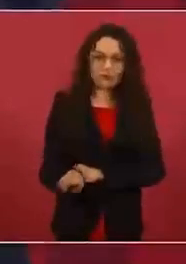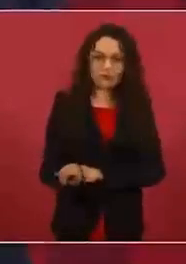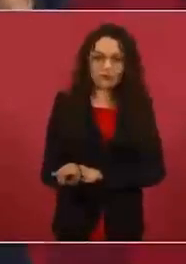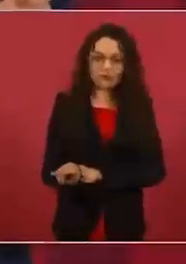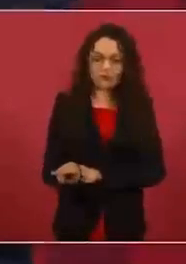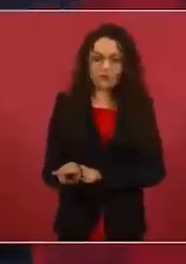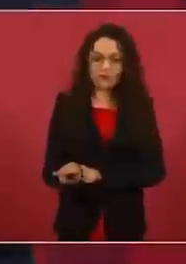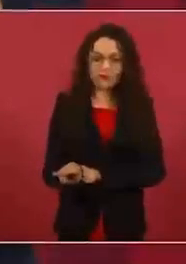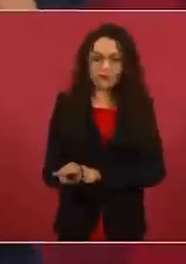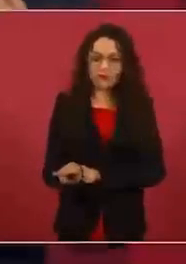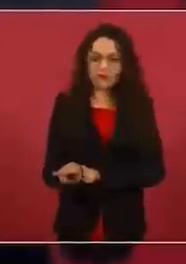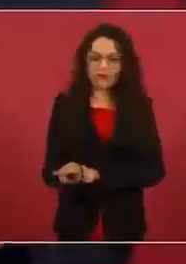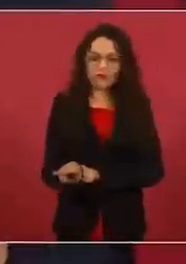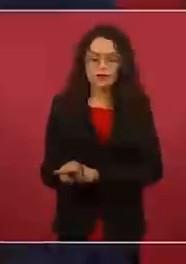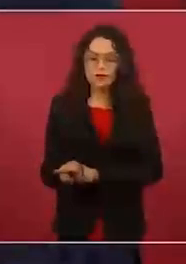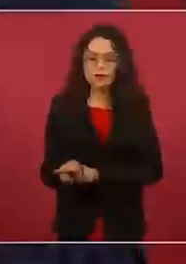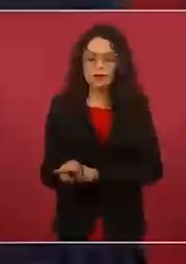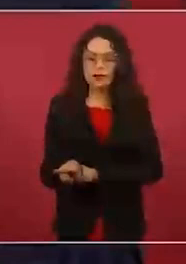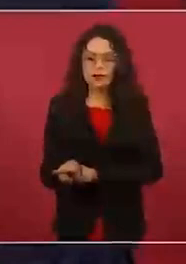una